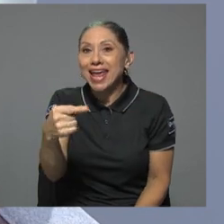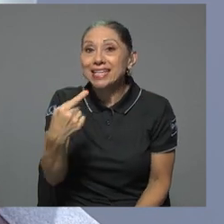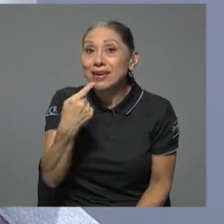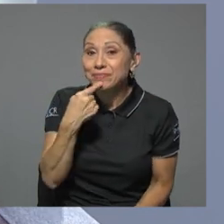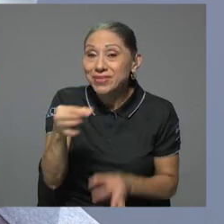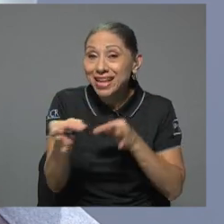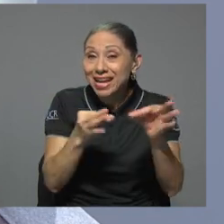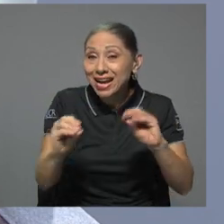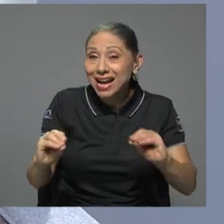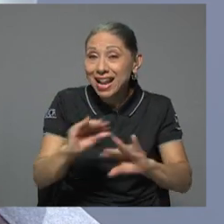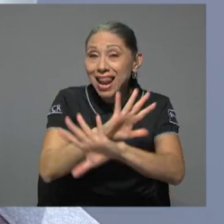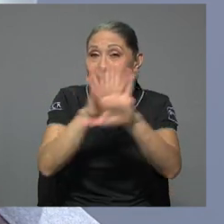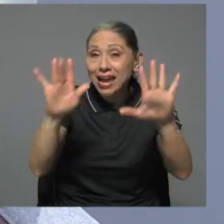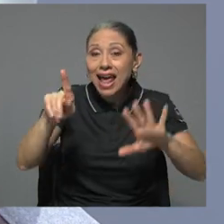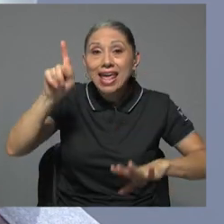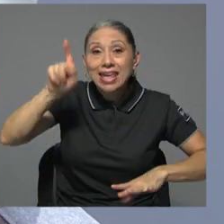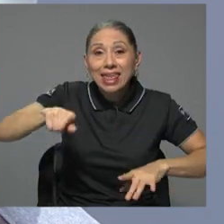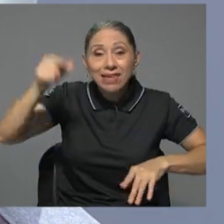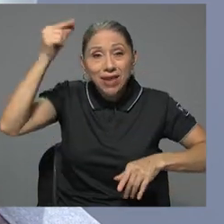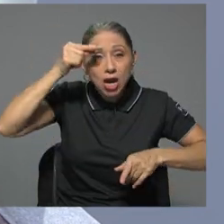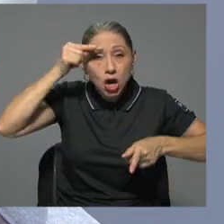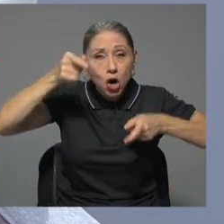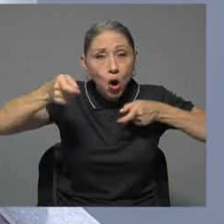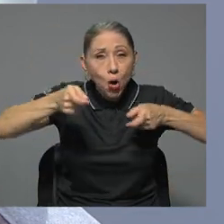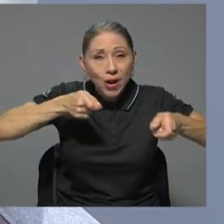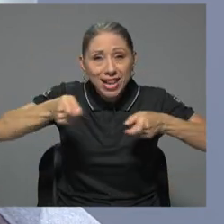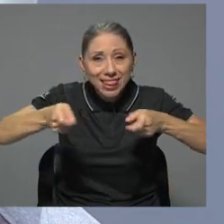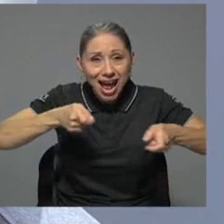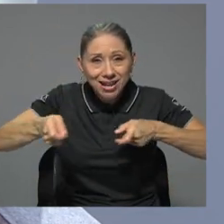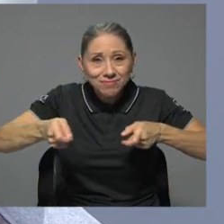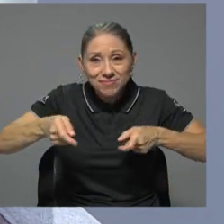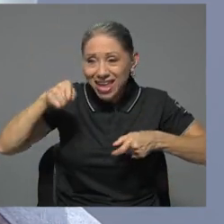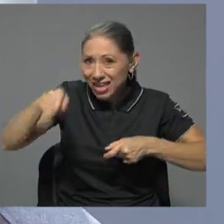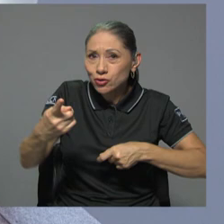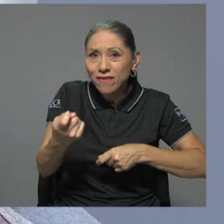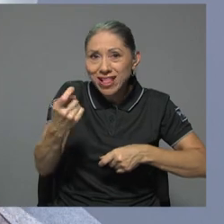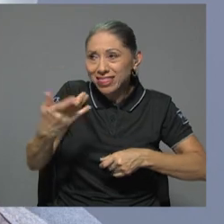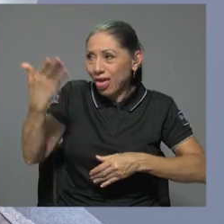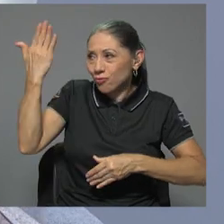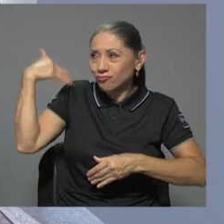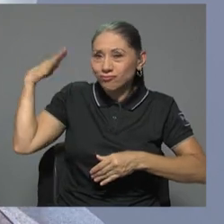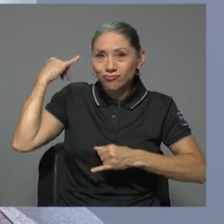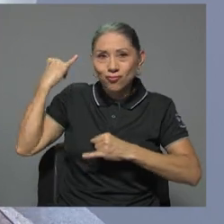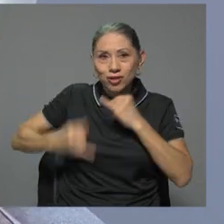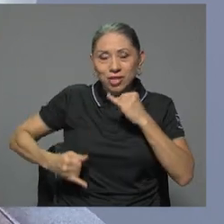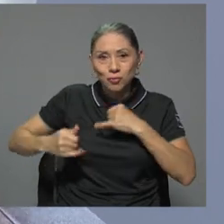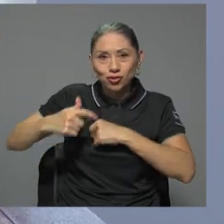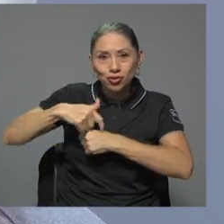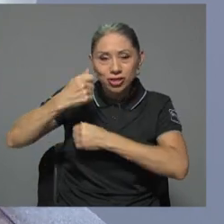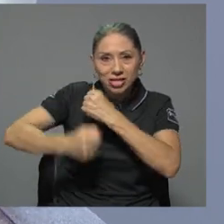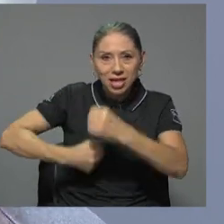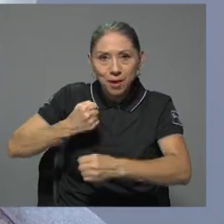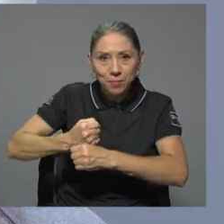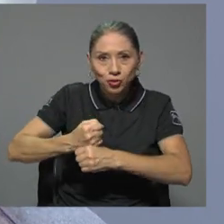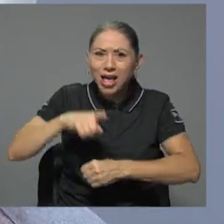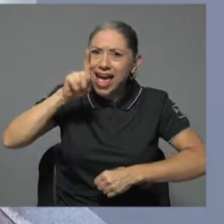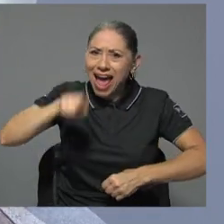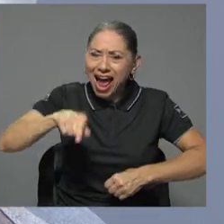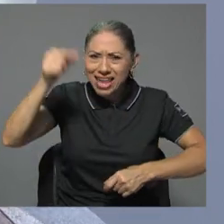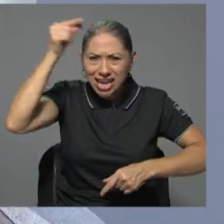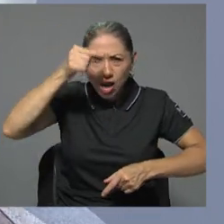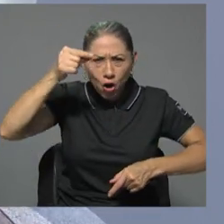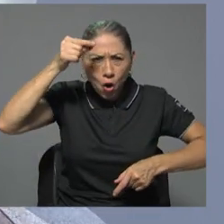y qué es lo que ha faltado en los últimos tiempos hay que gobernar y para gobernar hay que desarrollar